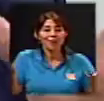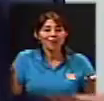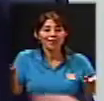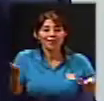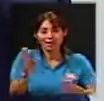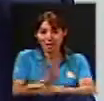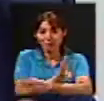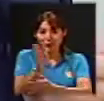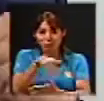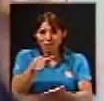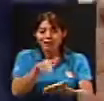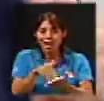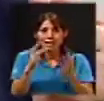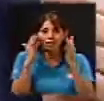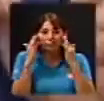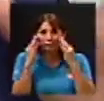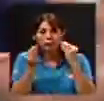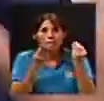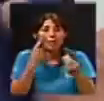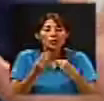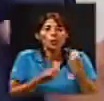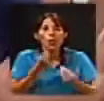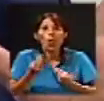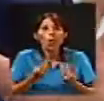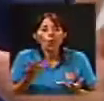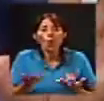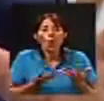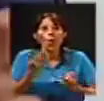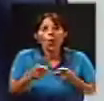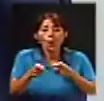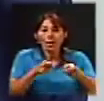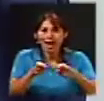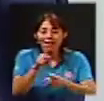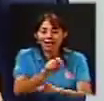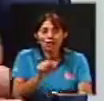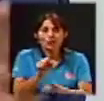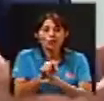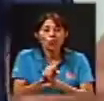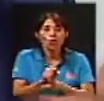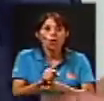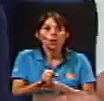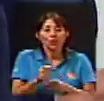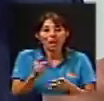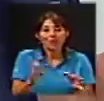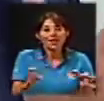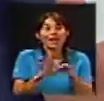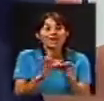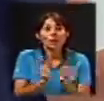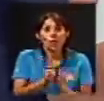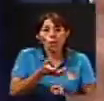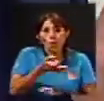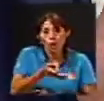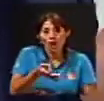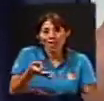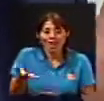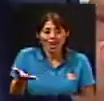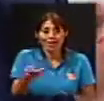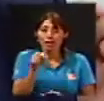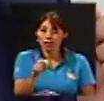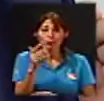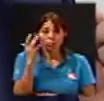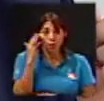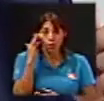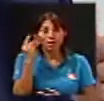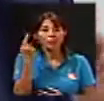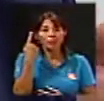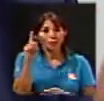que el Banco Central ha estado bastante preocupado viendo a ver cómo manejar eso, que tiene que ver un poco con el tema de bimoneda, que eso les preocupa, es preocupante por el